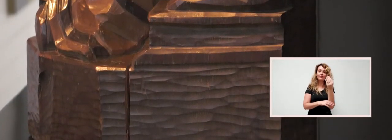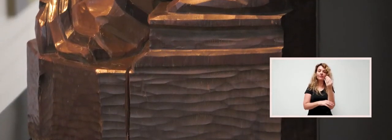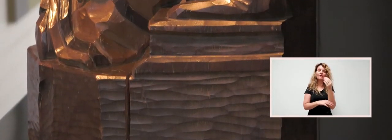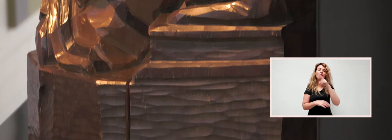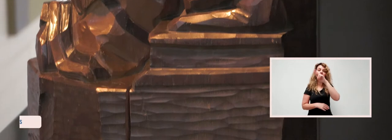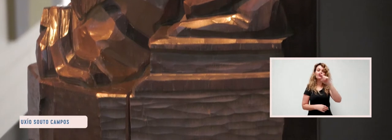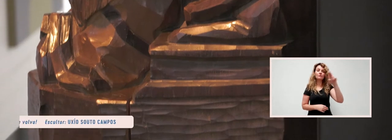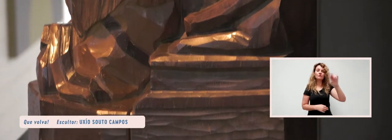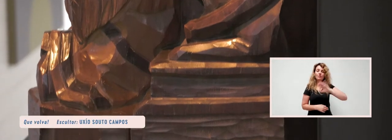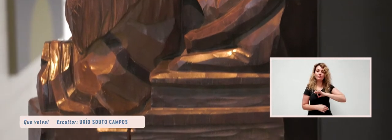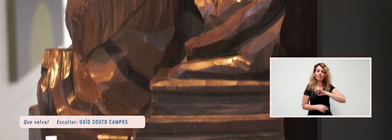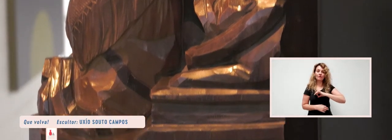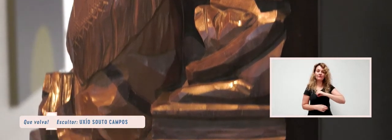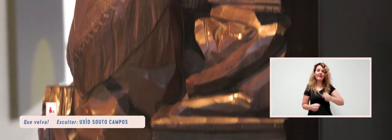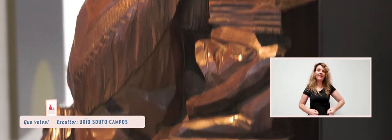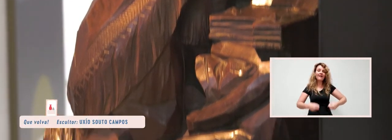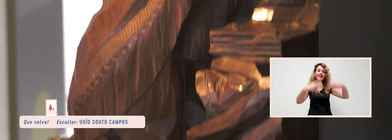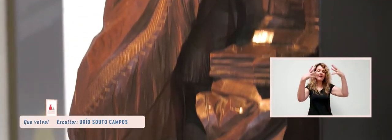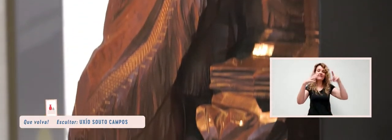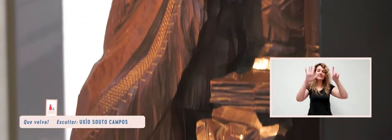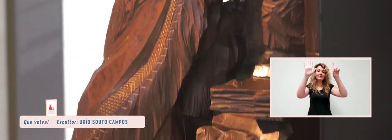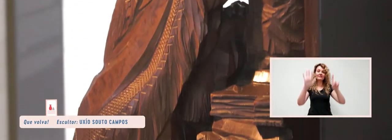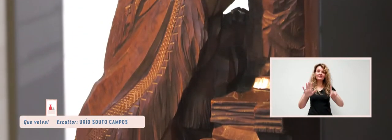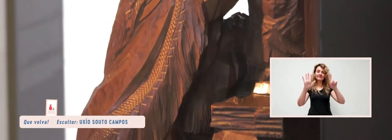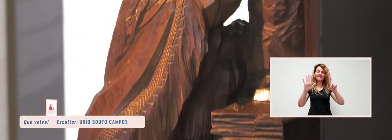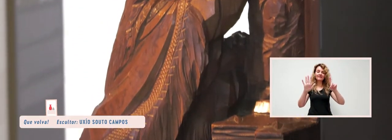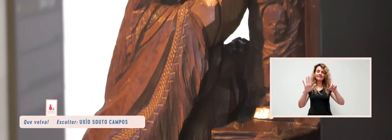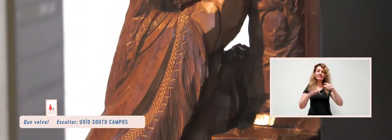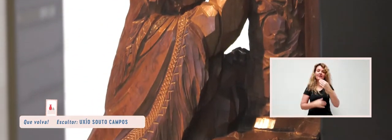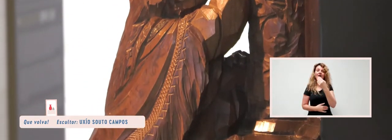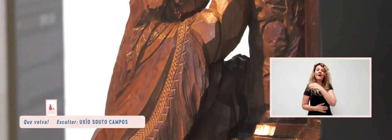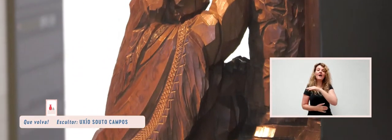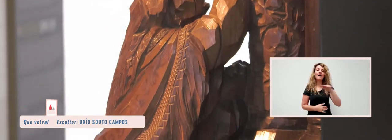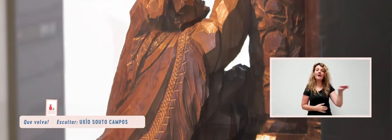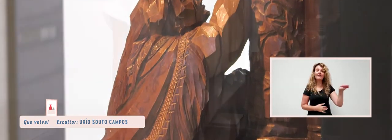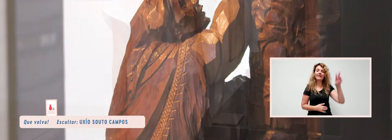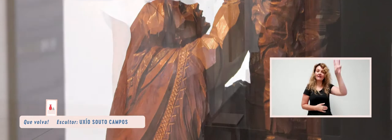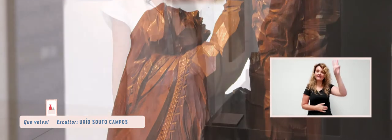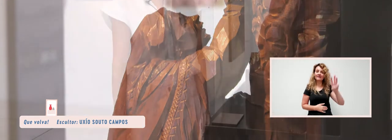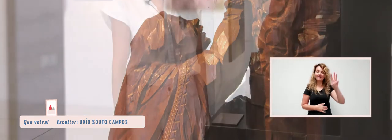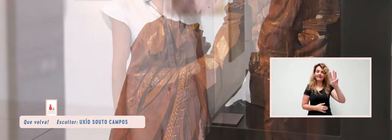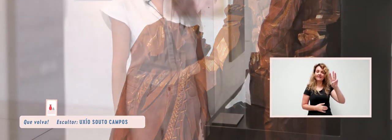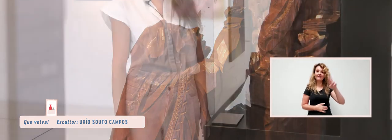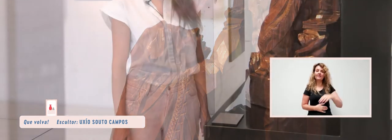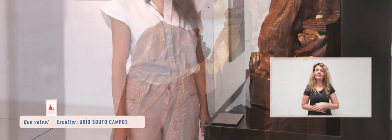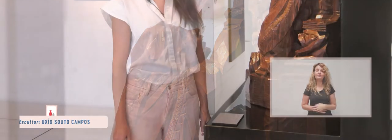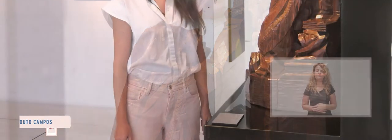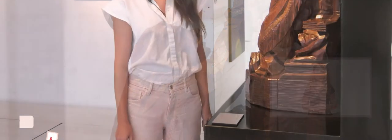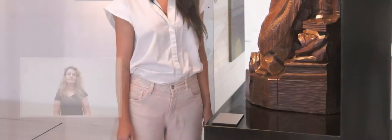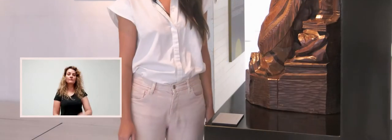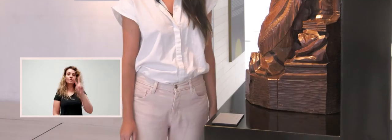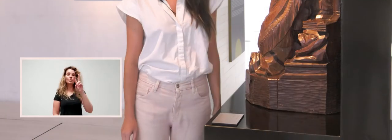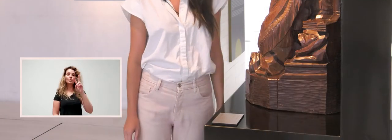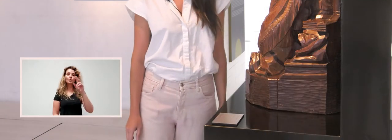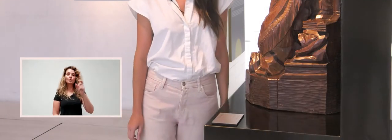naceu na Vila de Cuntis no ano 1905 e morreu en México no ano 1990. A